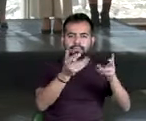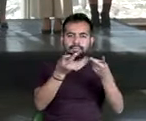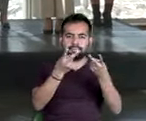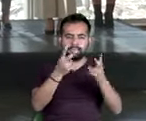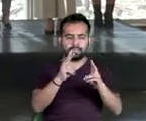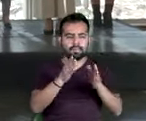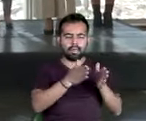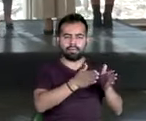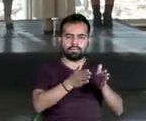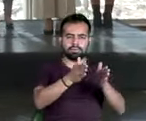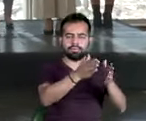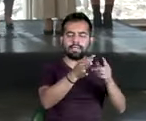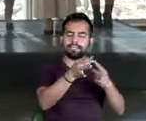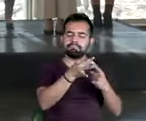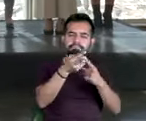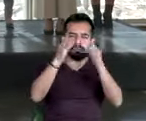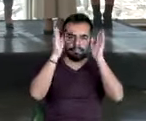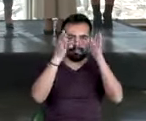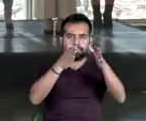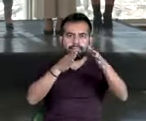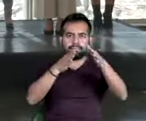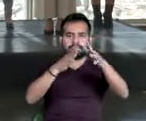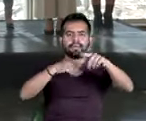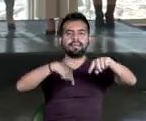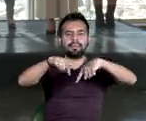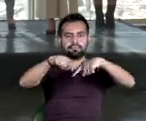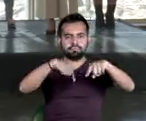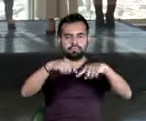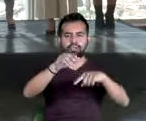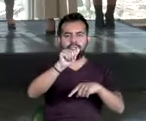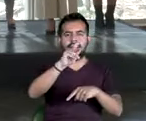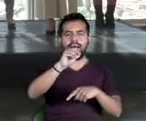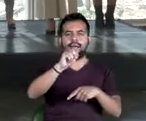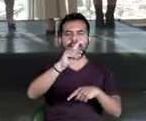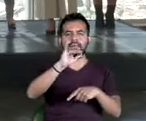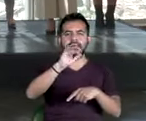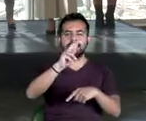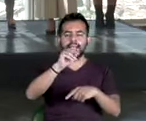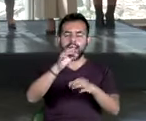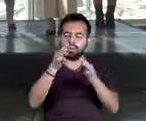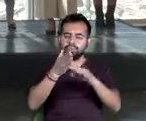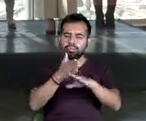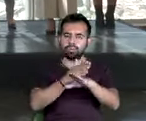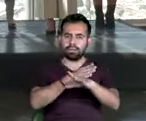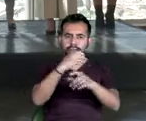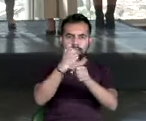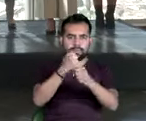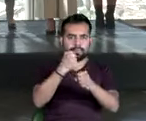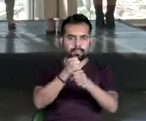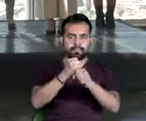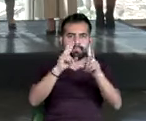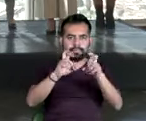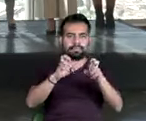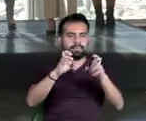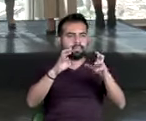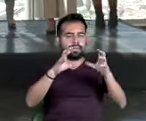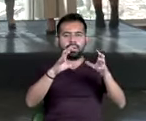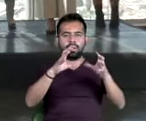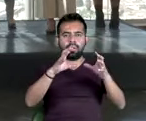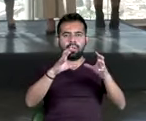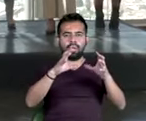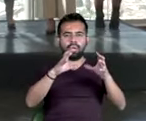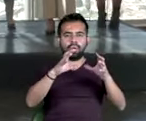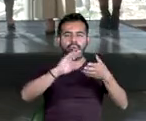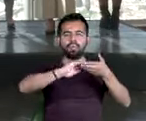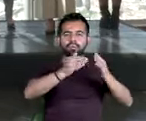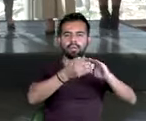Terrestre, especialista en transporte para la comunidad andina. Estuvo trabajando para justamente este organismo, la comunidad andina, y acaba de